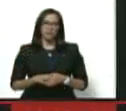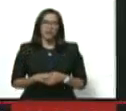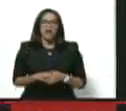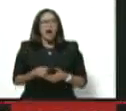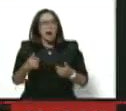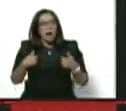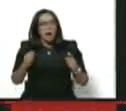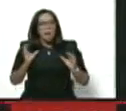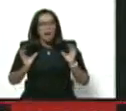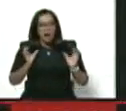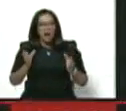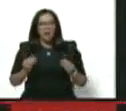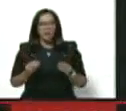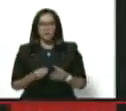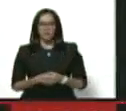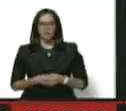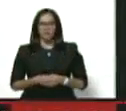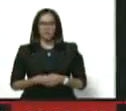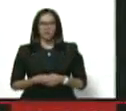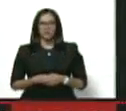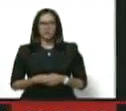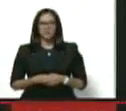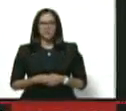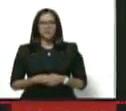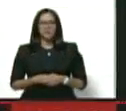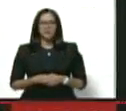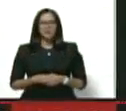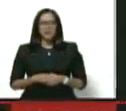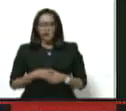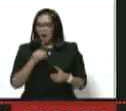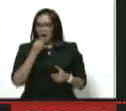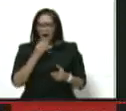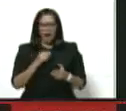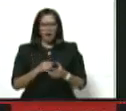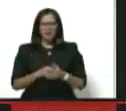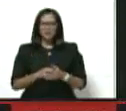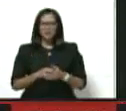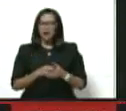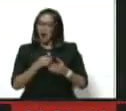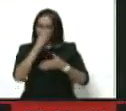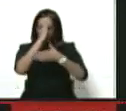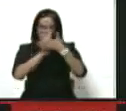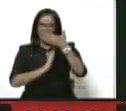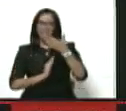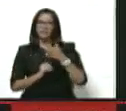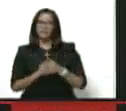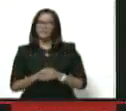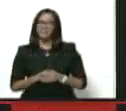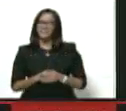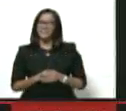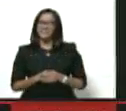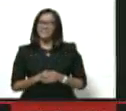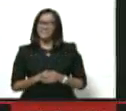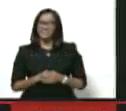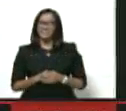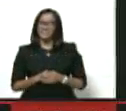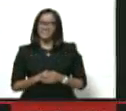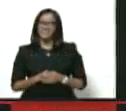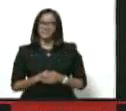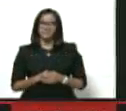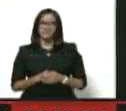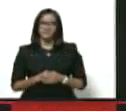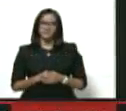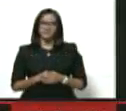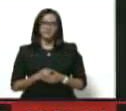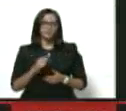Latina. ¿Sí? Y bueno, humildemente, uno puede pasar el